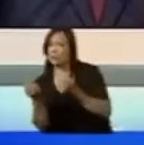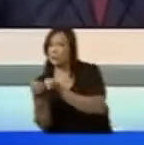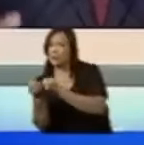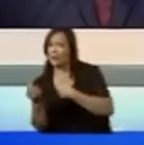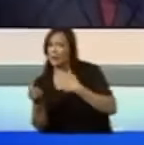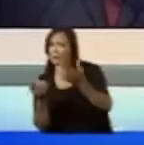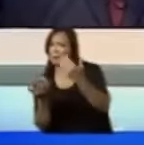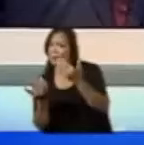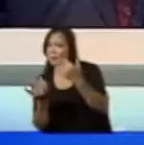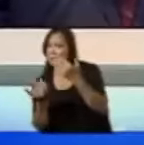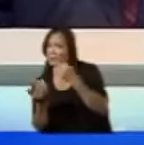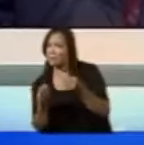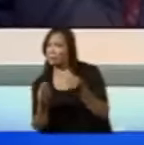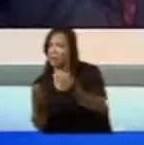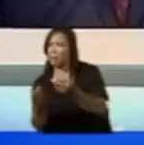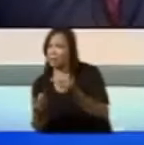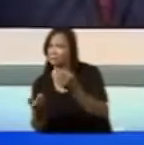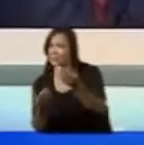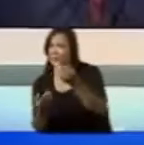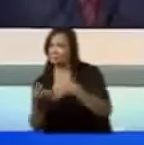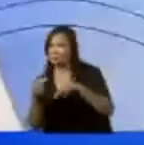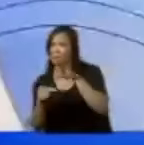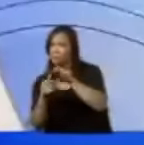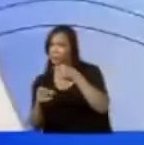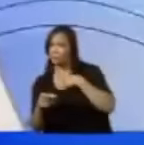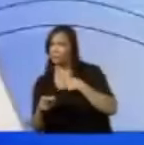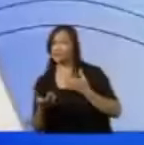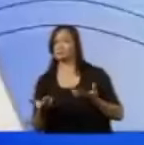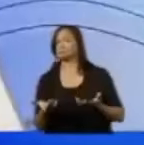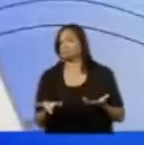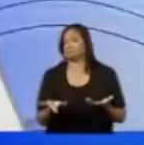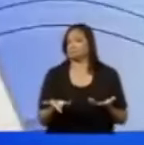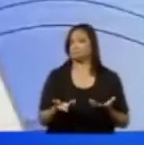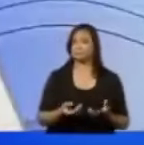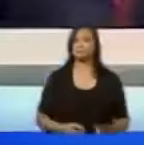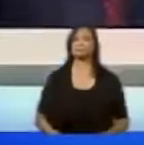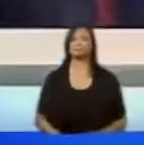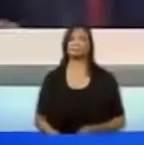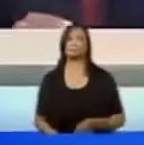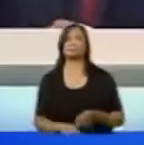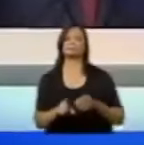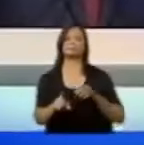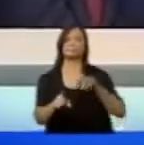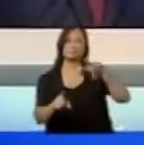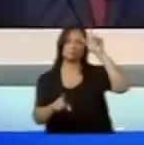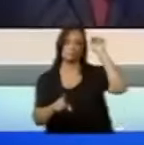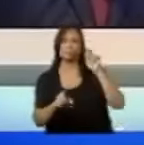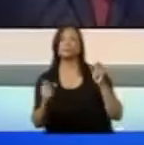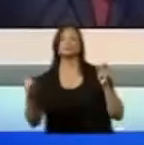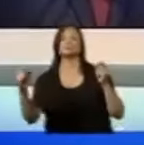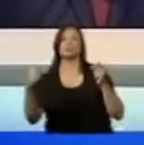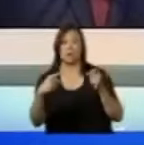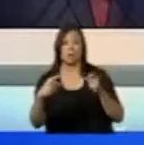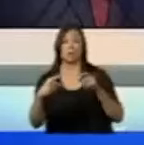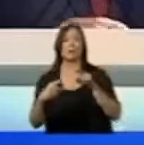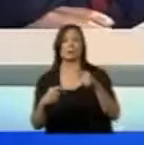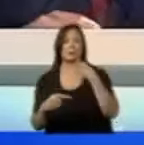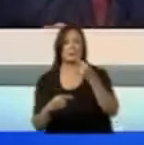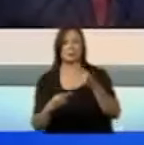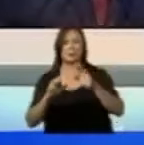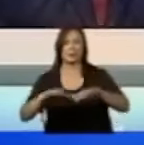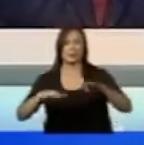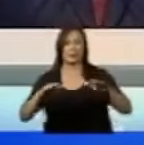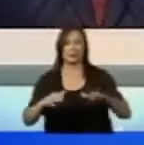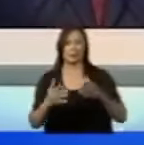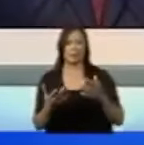ahí es donde está el dilema que tiene que definirse. Derecho a réplica del candidato Abinader. Yo quiero decir también sobre la niñez, que se